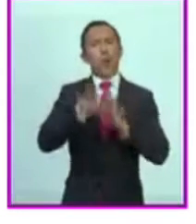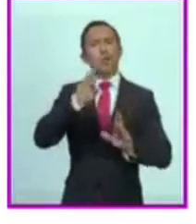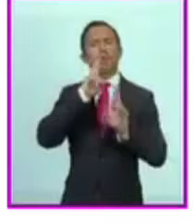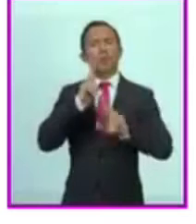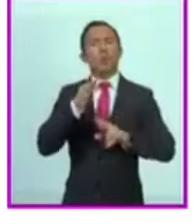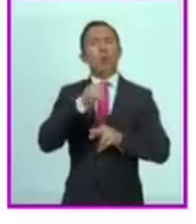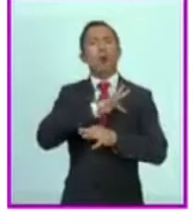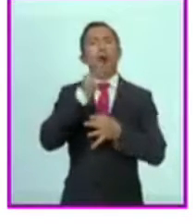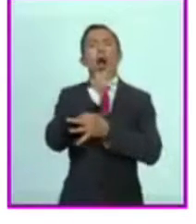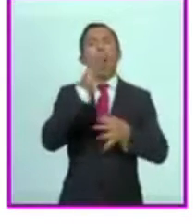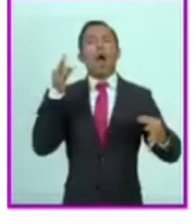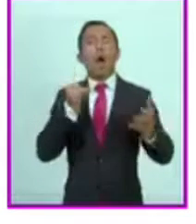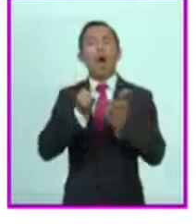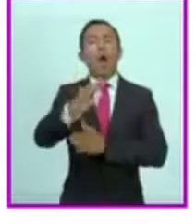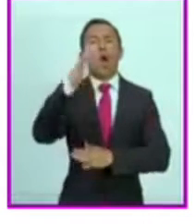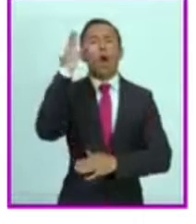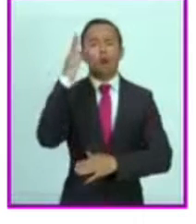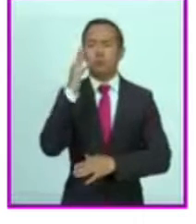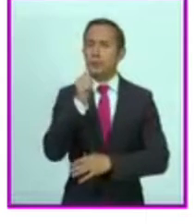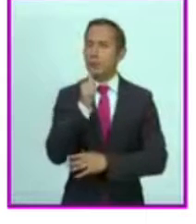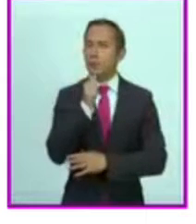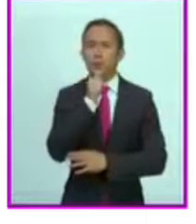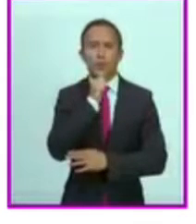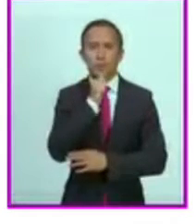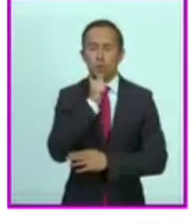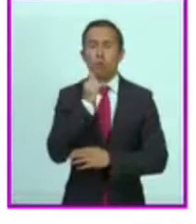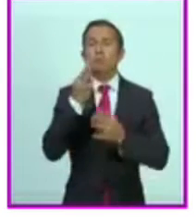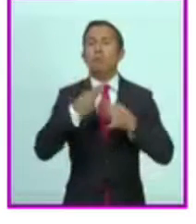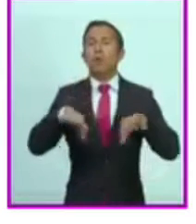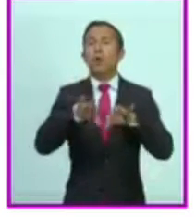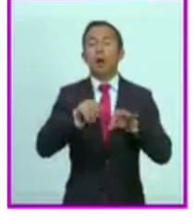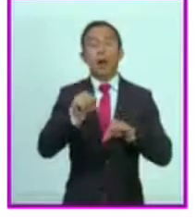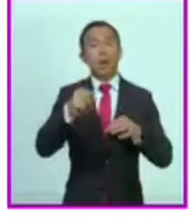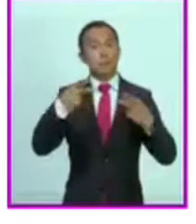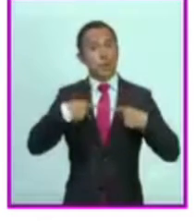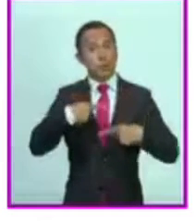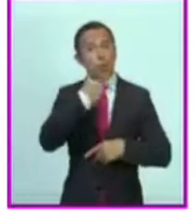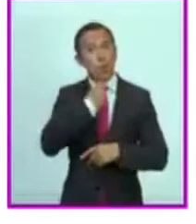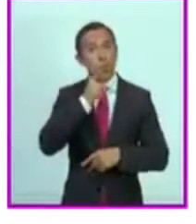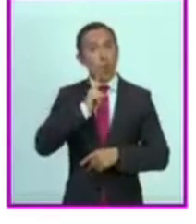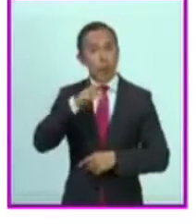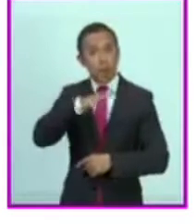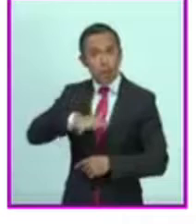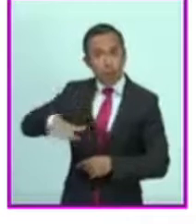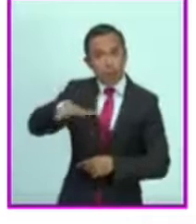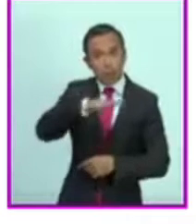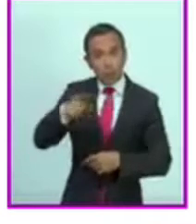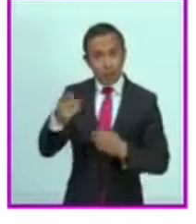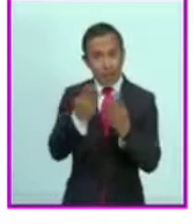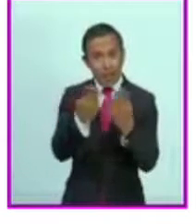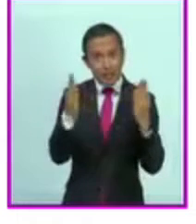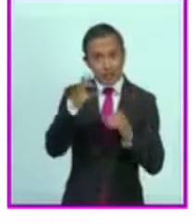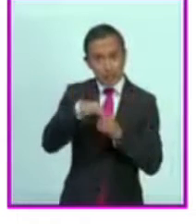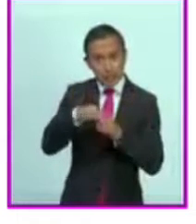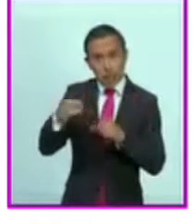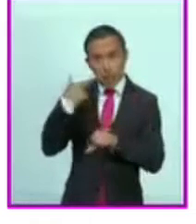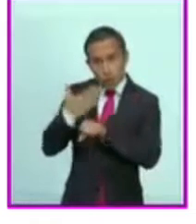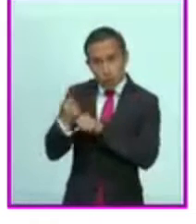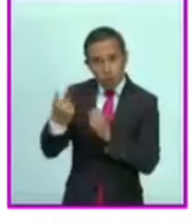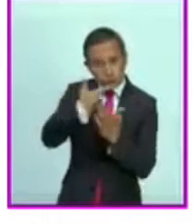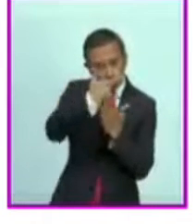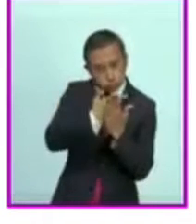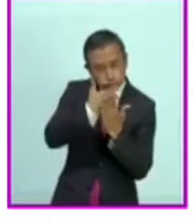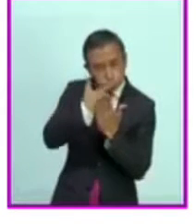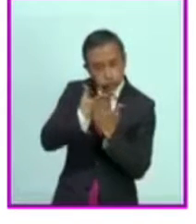y se requiere de la mayor tranquilidad para que las ciudadanas y ciudadanos que llevan a cabo los cómputos en las casillas lo hagan en las mejores